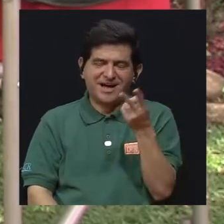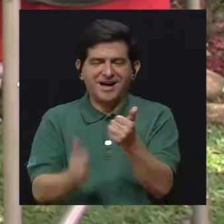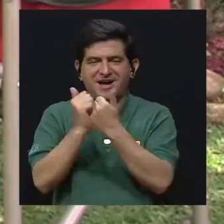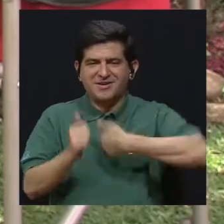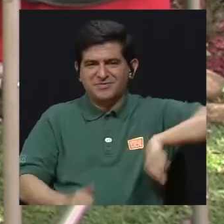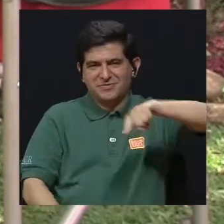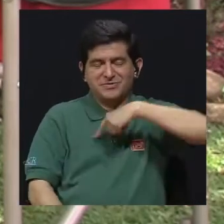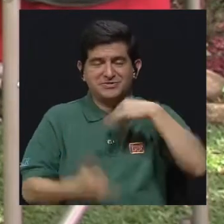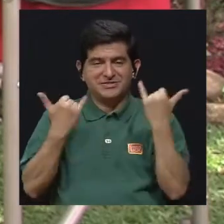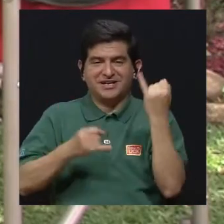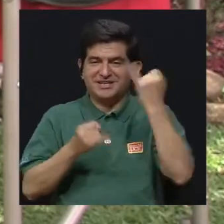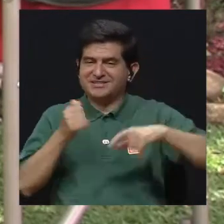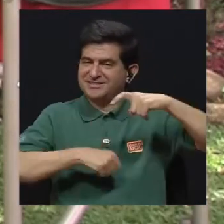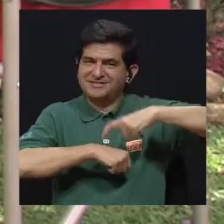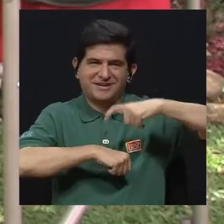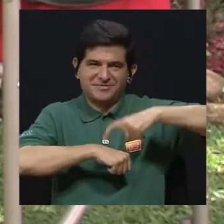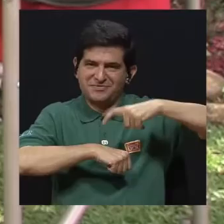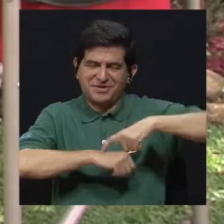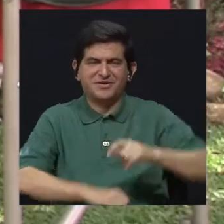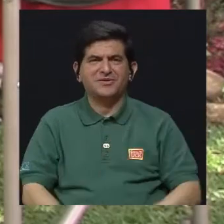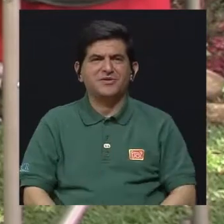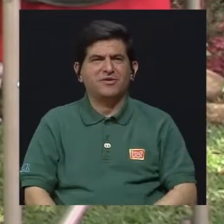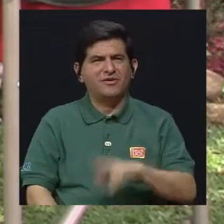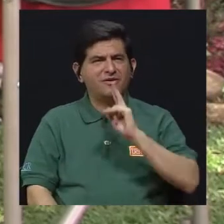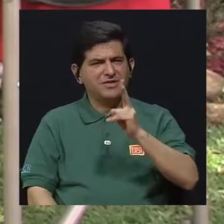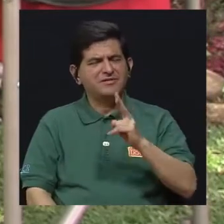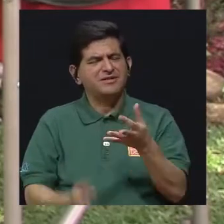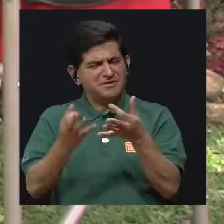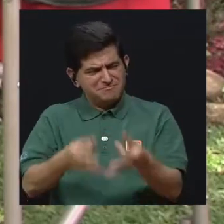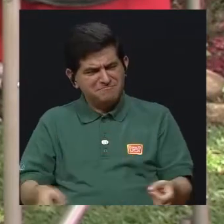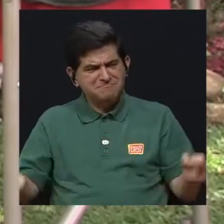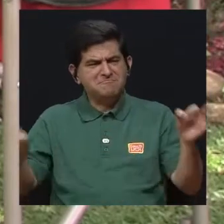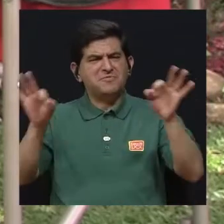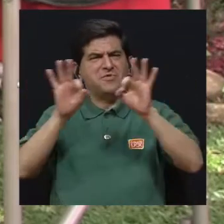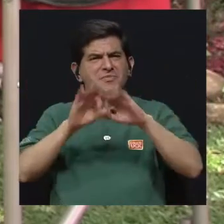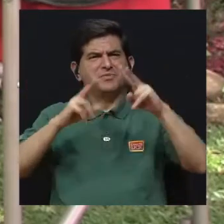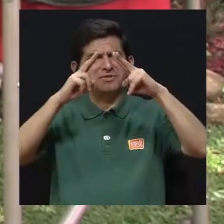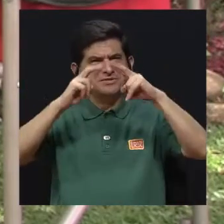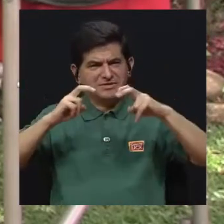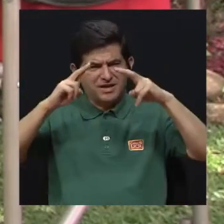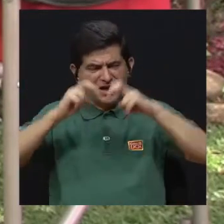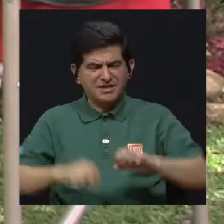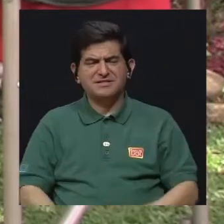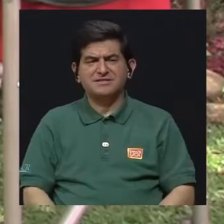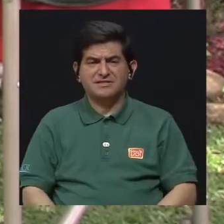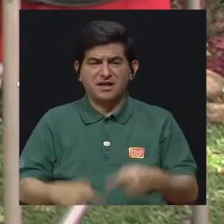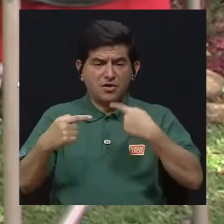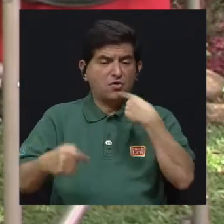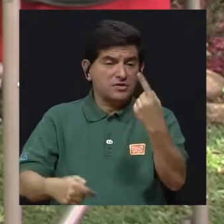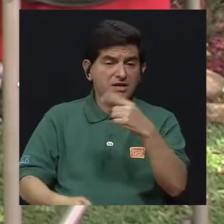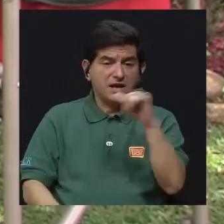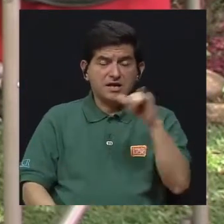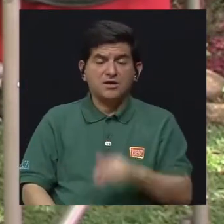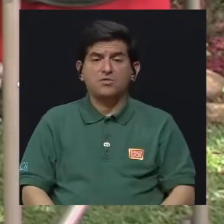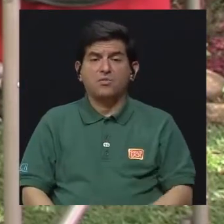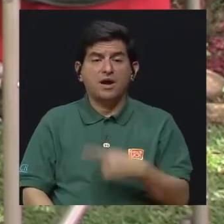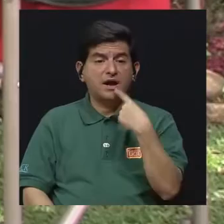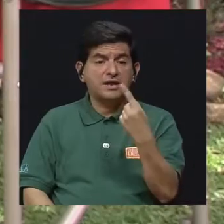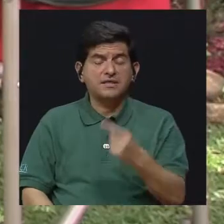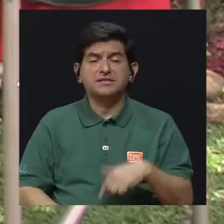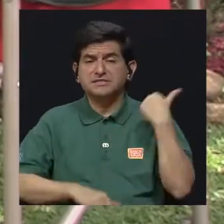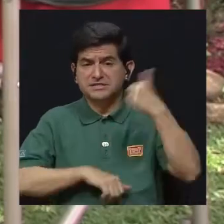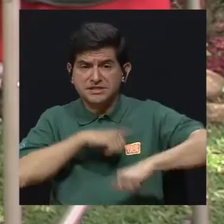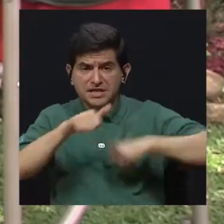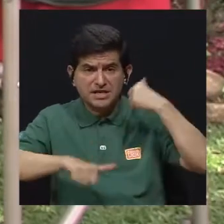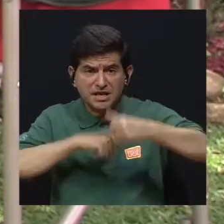por acompañarnos. Ya se nos acabó el tiempo, pero verdaderamente muy importante esto de hacer un análisis de las contradicciones y también rescatar cuáles son